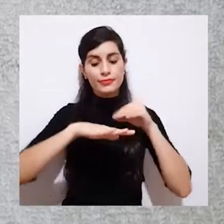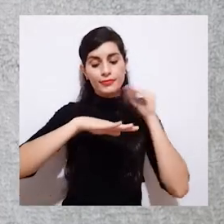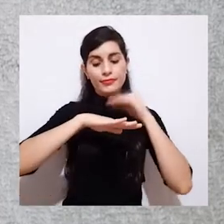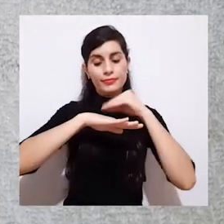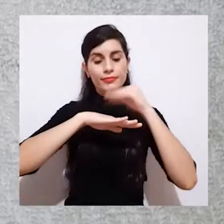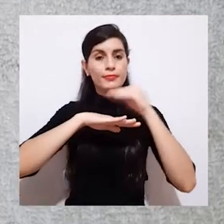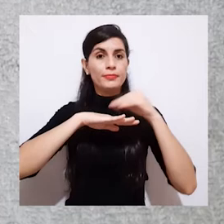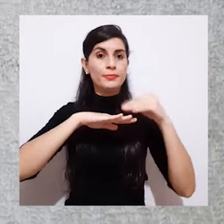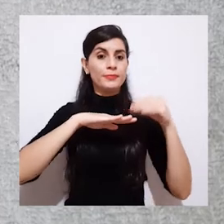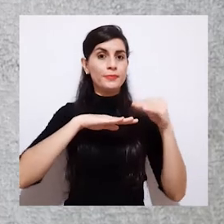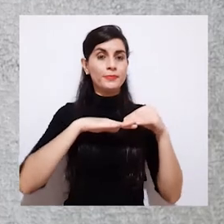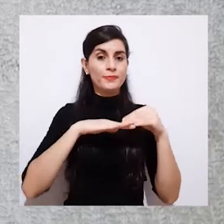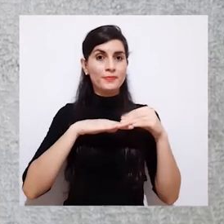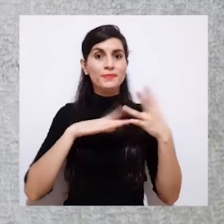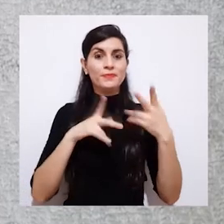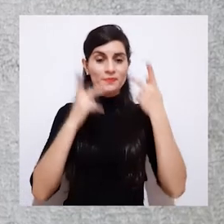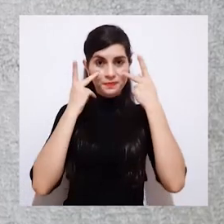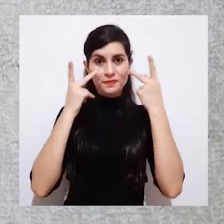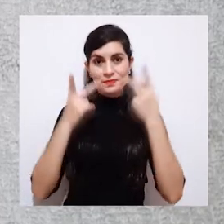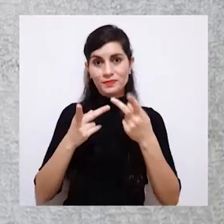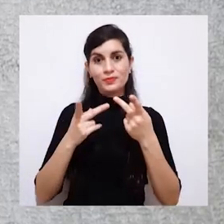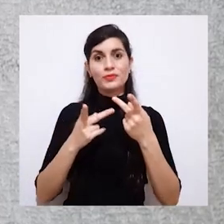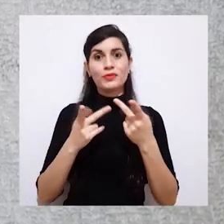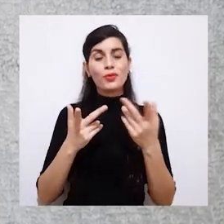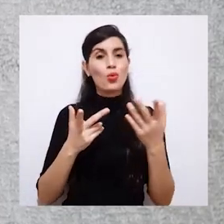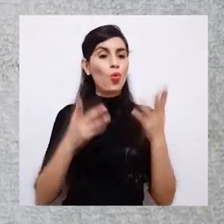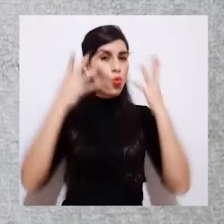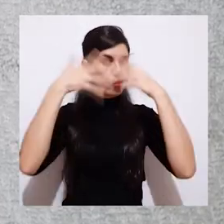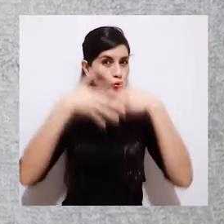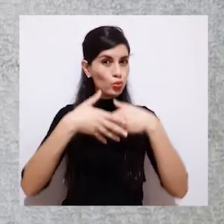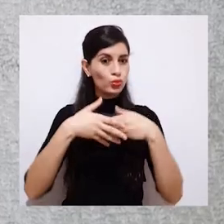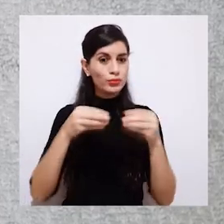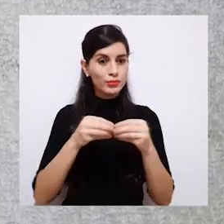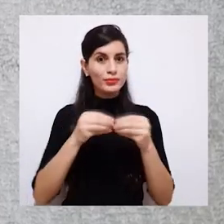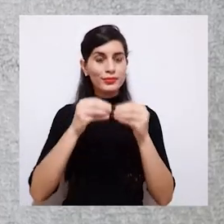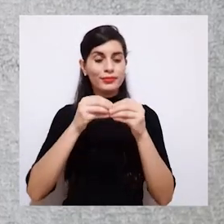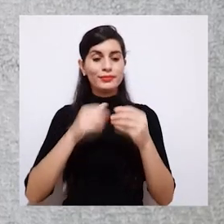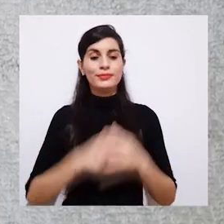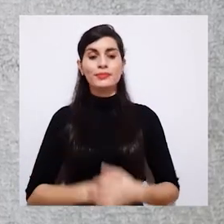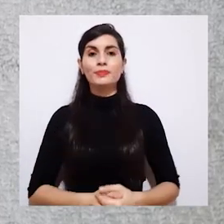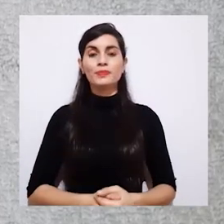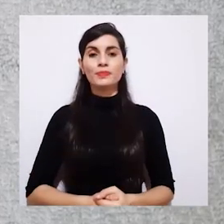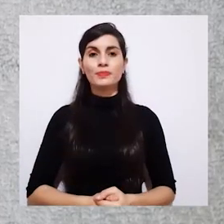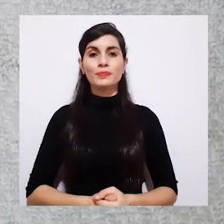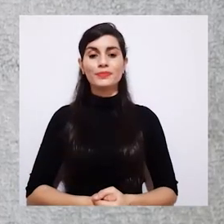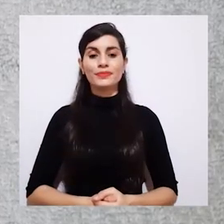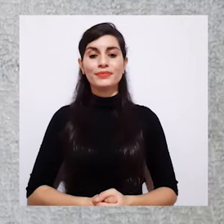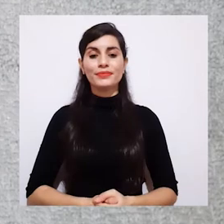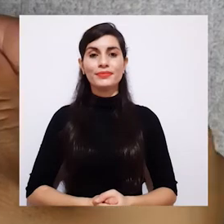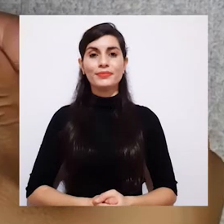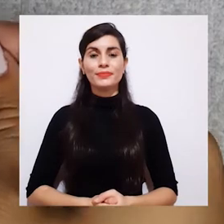yo apliqué lo que fue la sombra, donde apliqué los tonos un poco más oscuros.